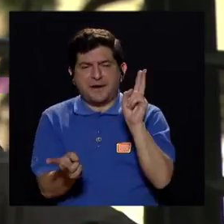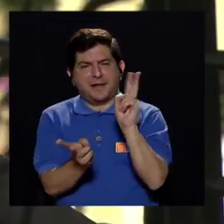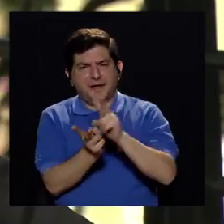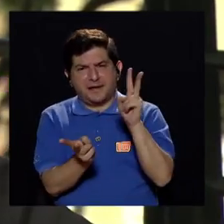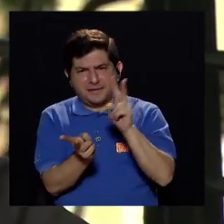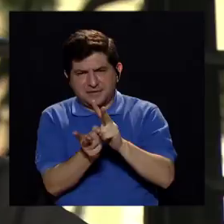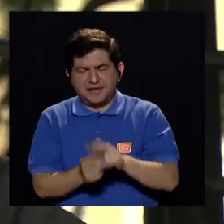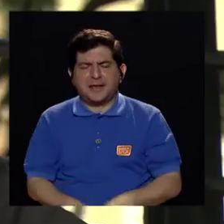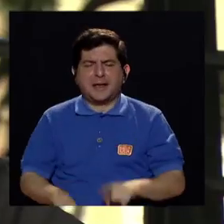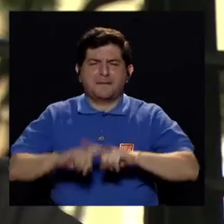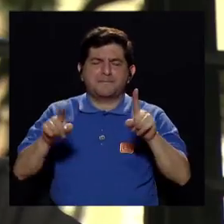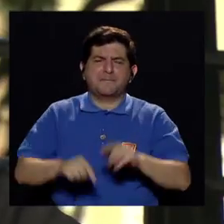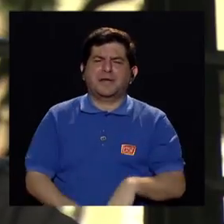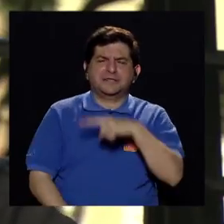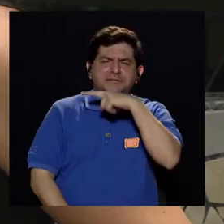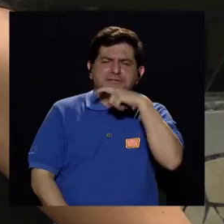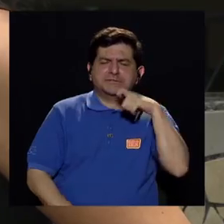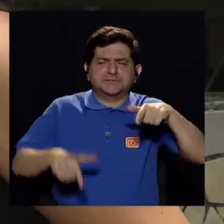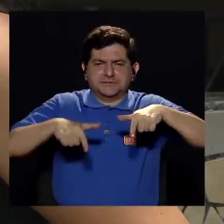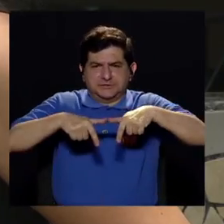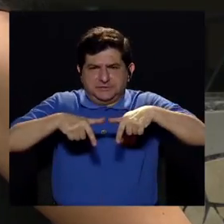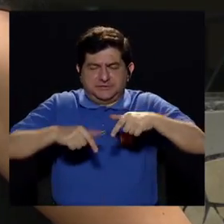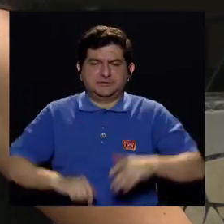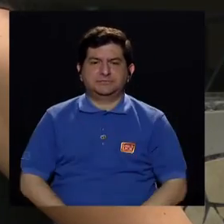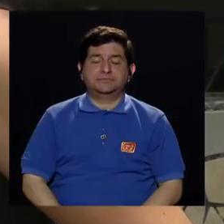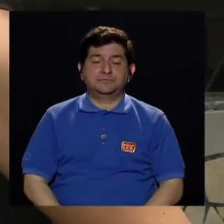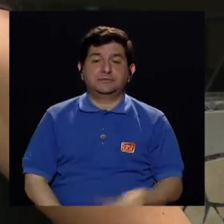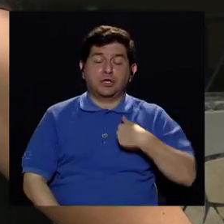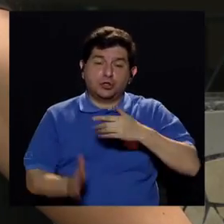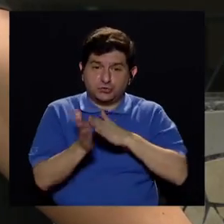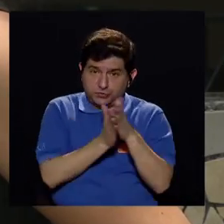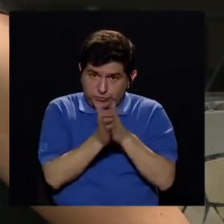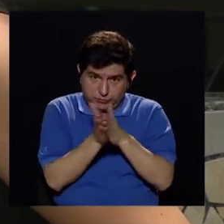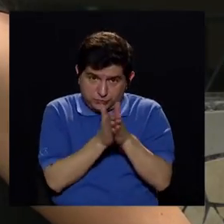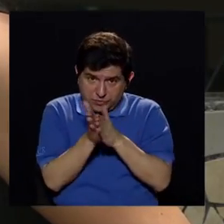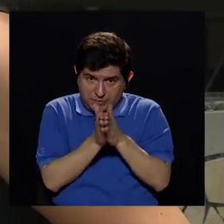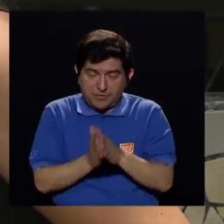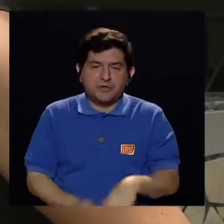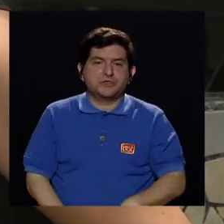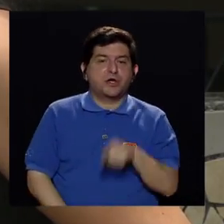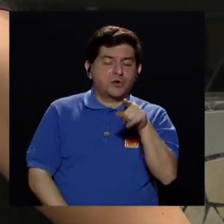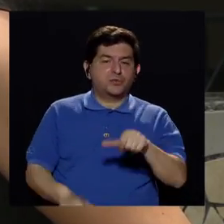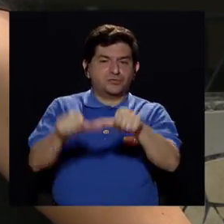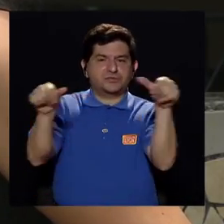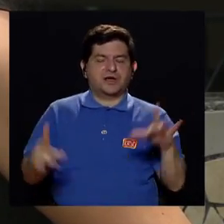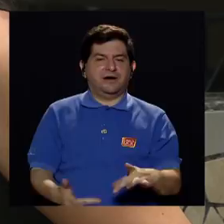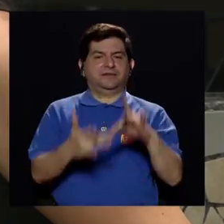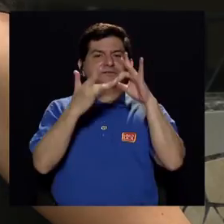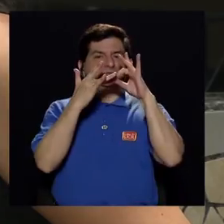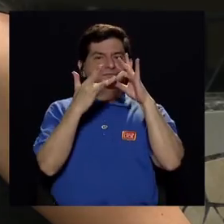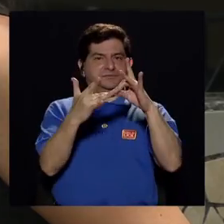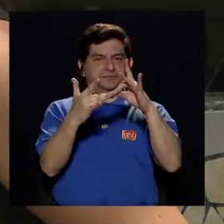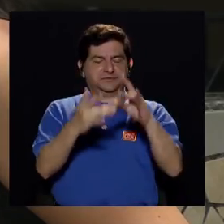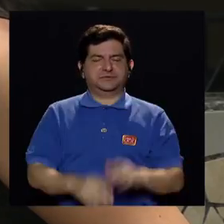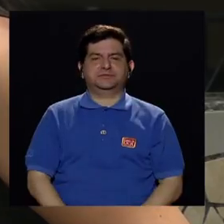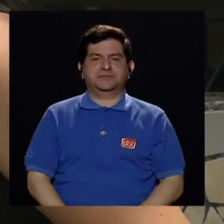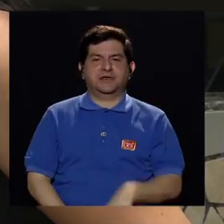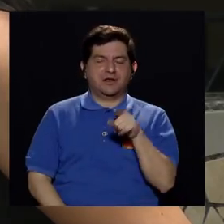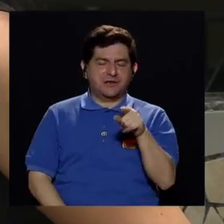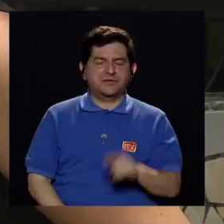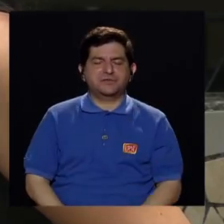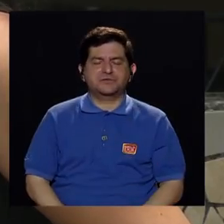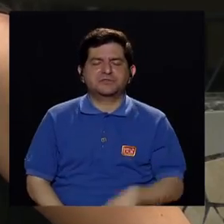la baja lubricación que estoy teniendo. Y bueno, yo quisiera aprovechar tu especialidad y la disposición para